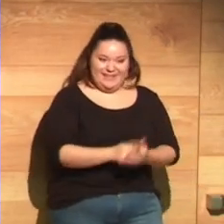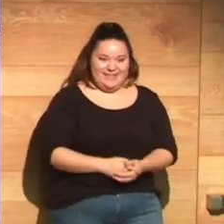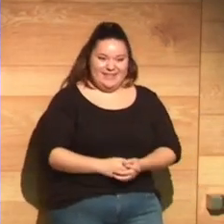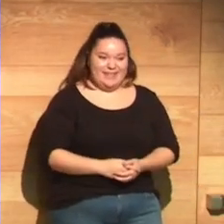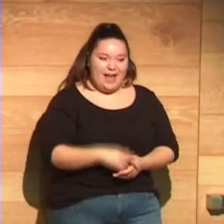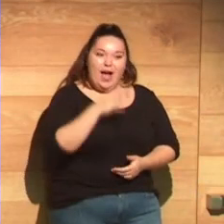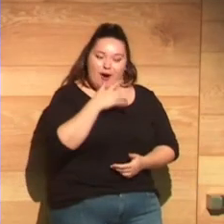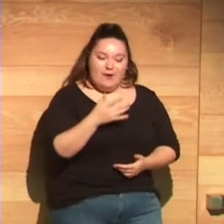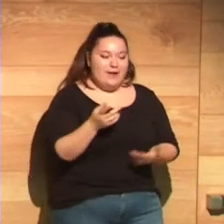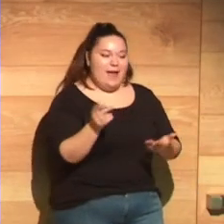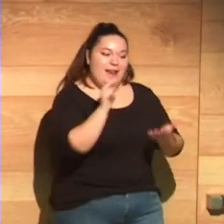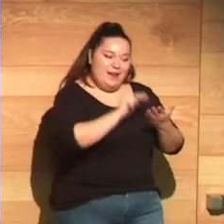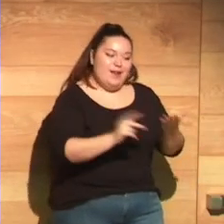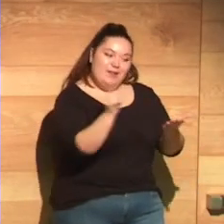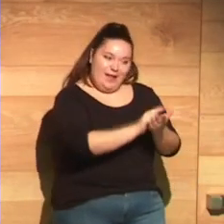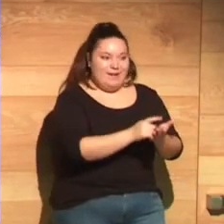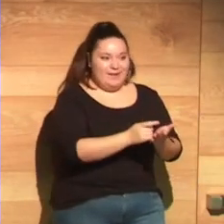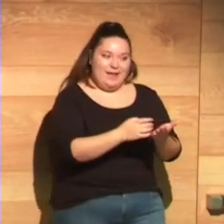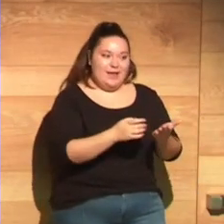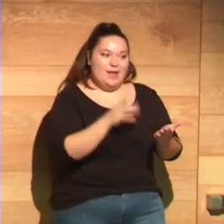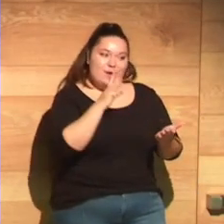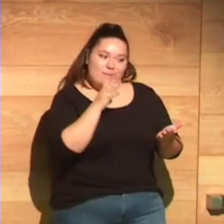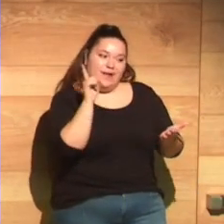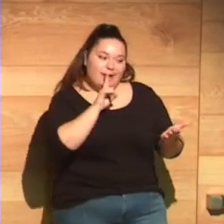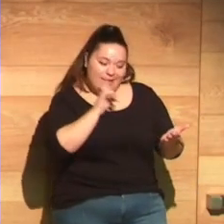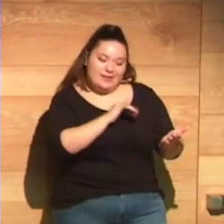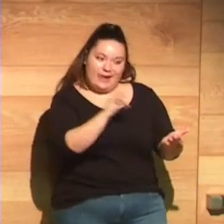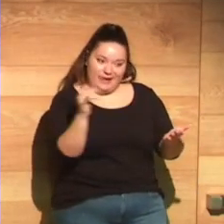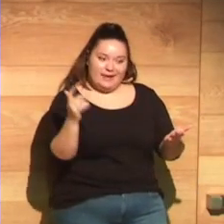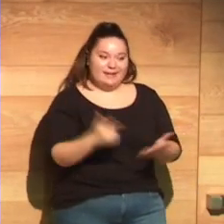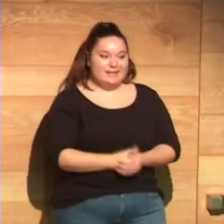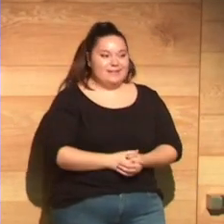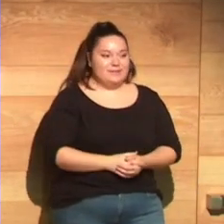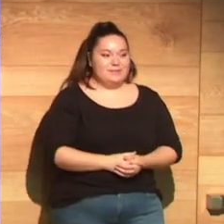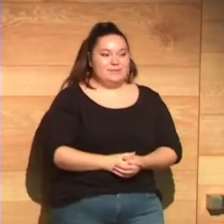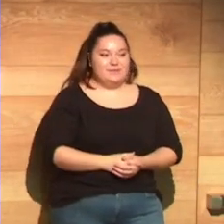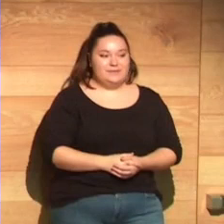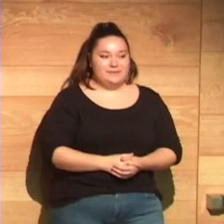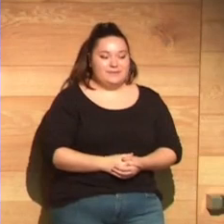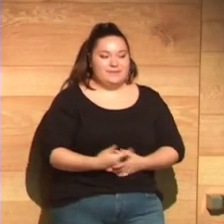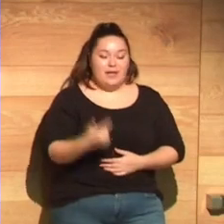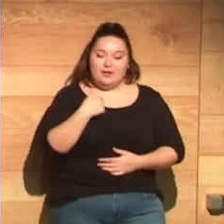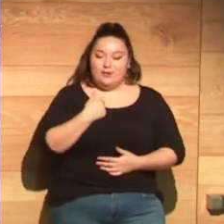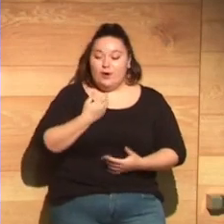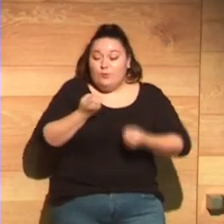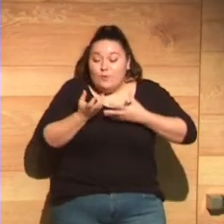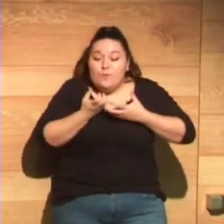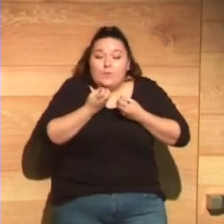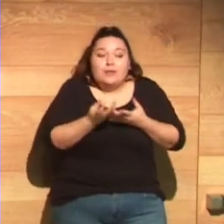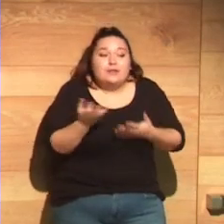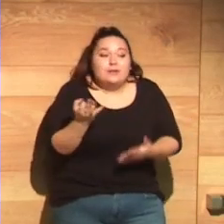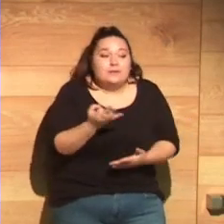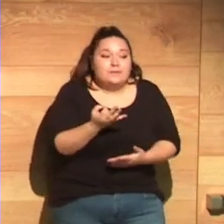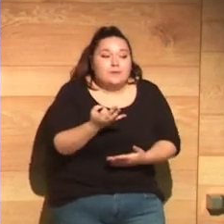de la primera persona. No. Lo voy a volver a leer ahora pensando todos los